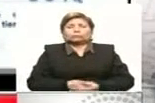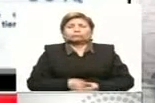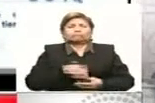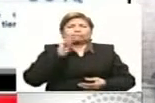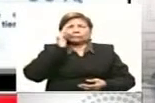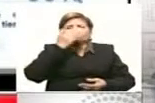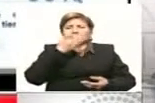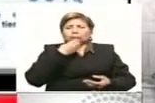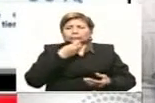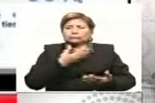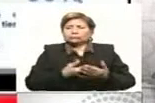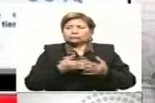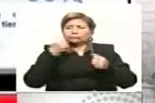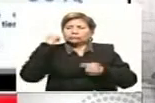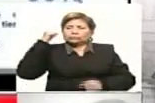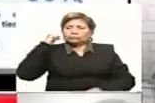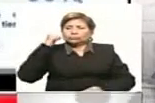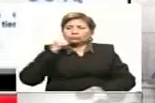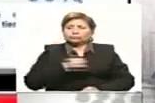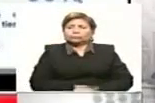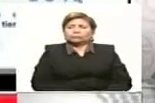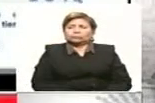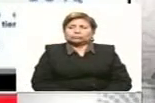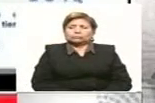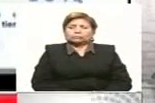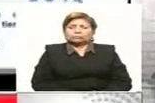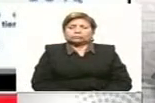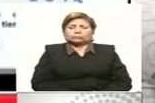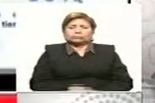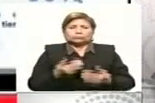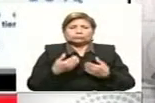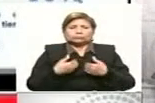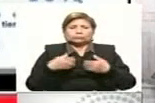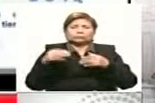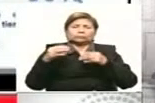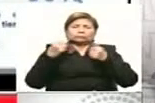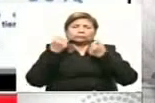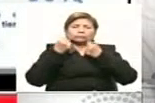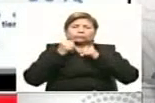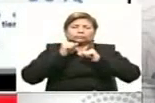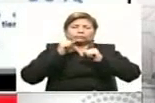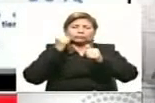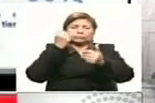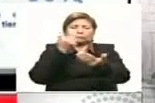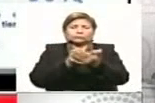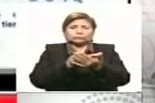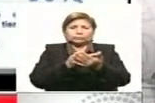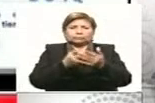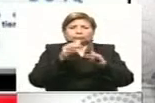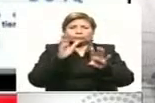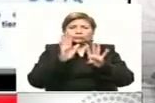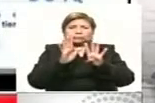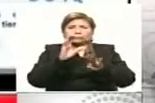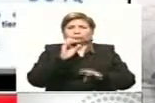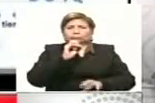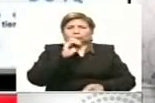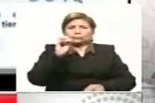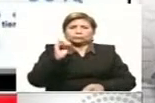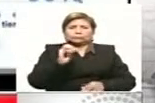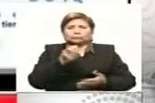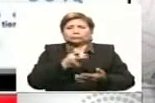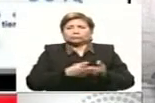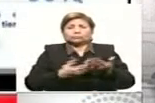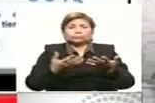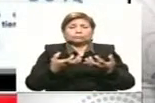parece que es una cuestión de derechos y debemos hacer muchos esfuerzos para llegar por lo menos al 90% de la población